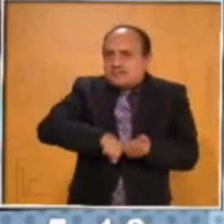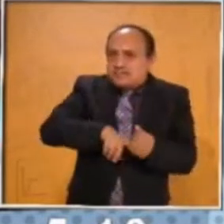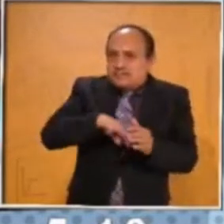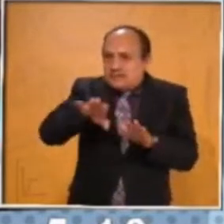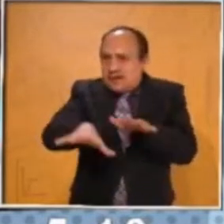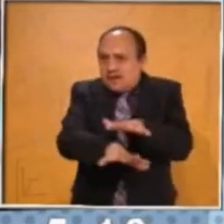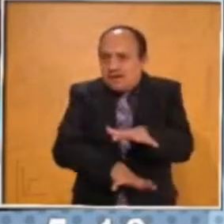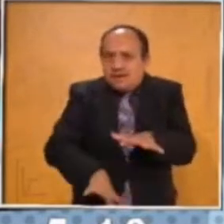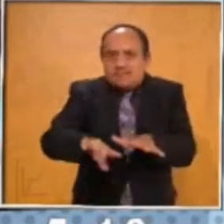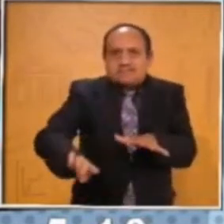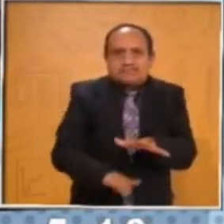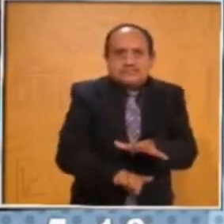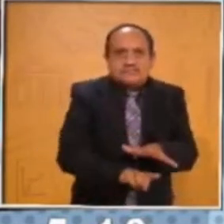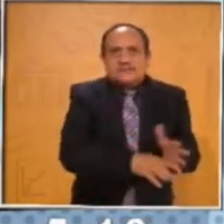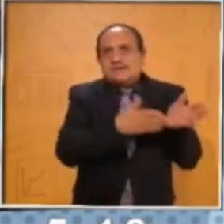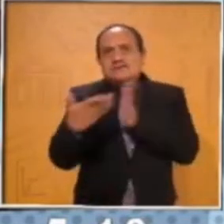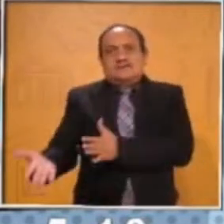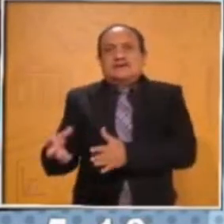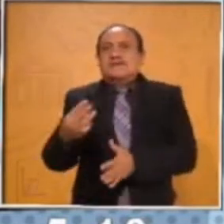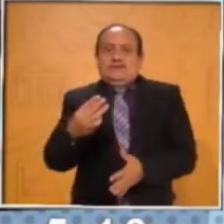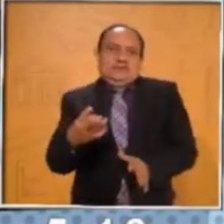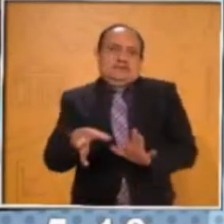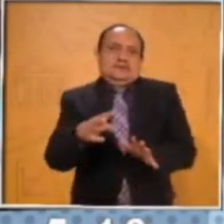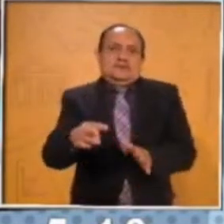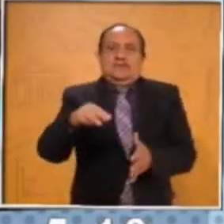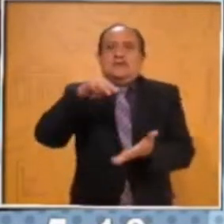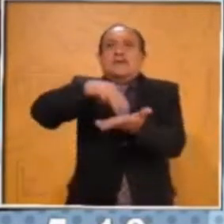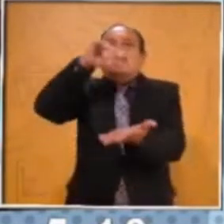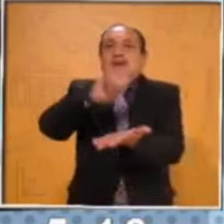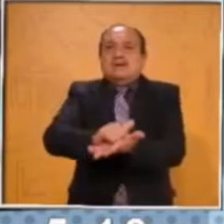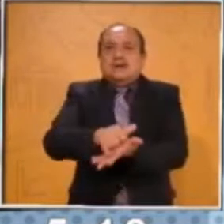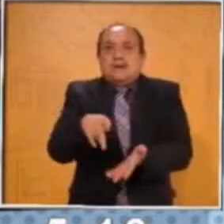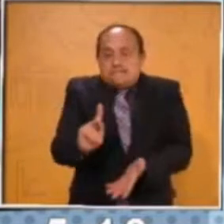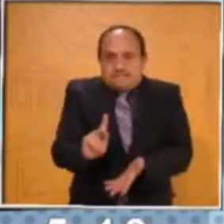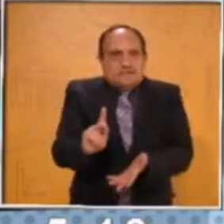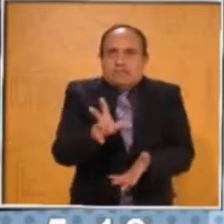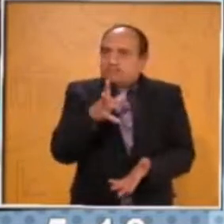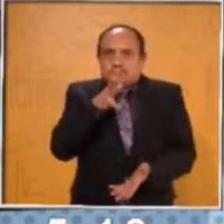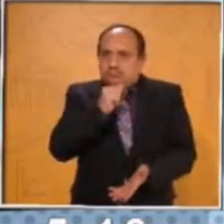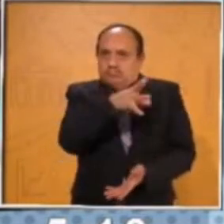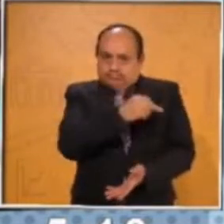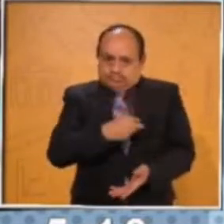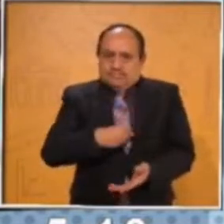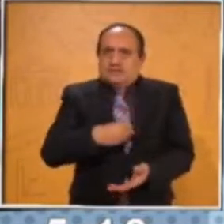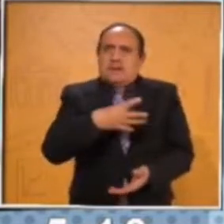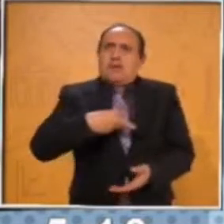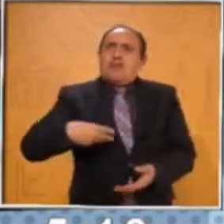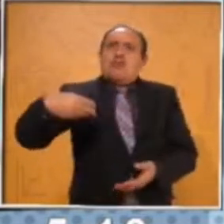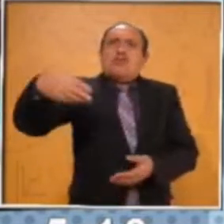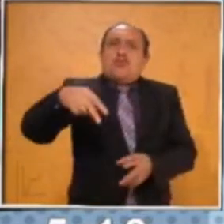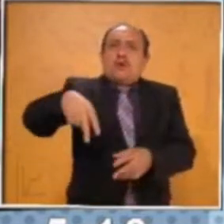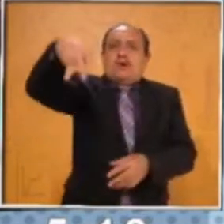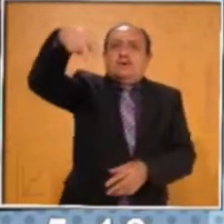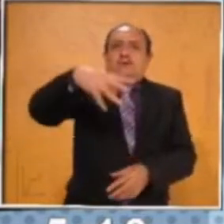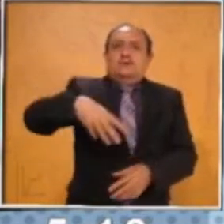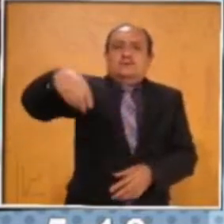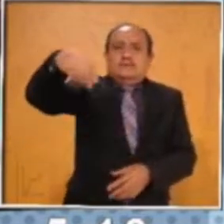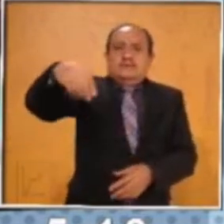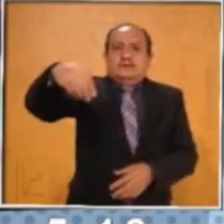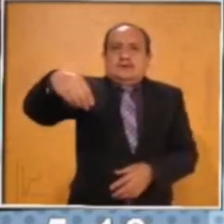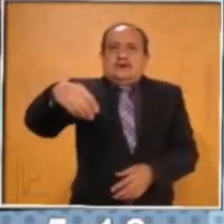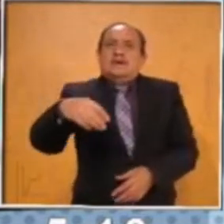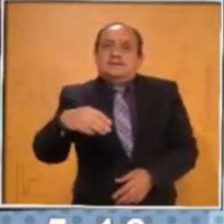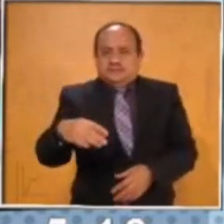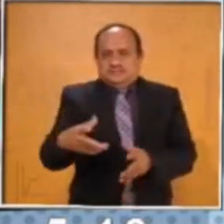sombra, llegó al reino maya, pero no pudo alimentarse casi nada. Viajó un poco más al norte hasta llegar al imperio